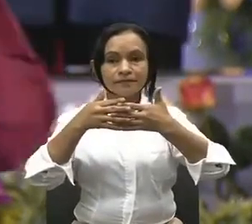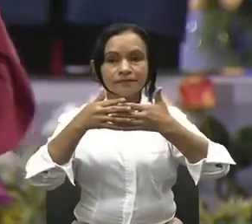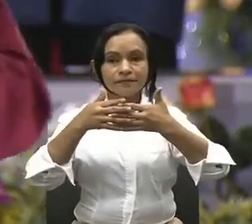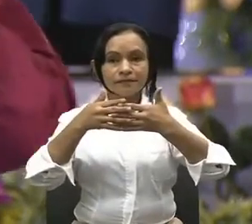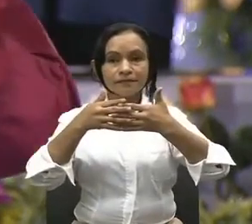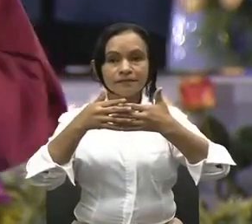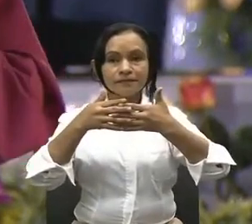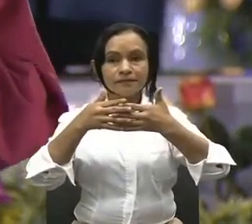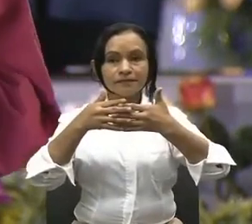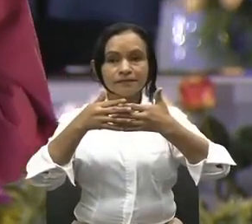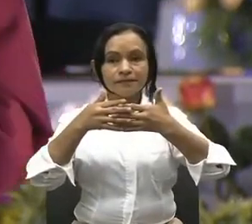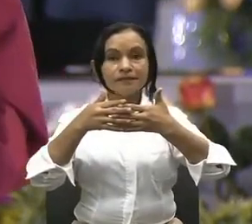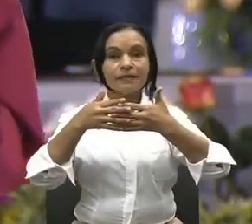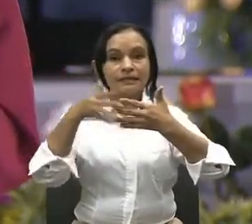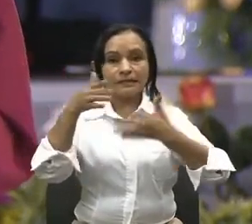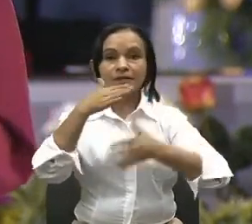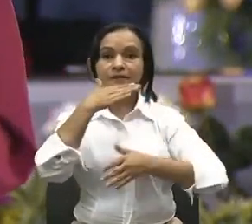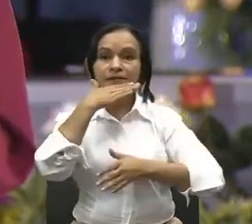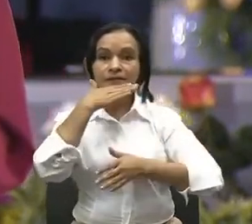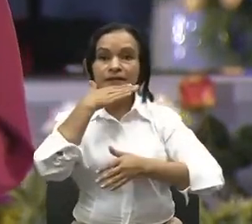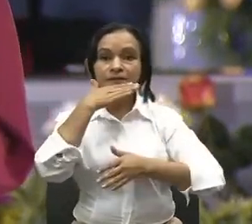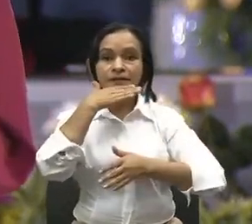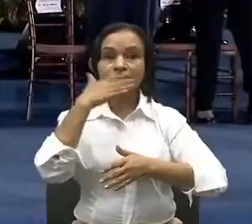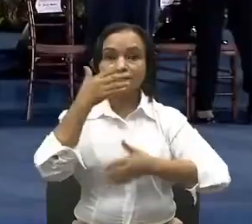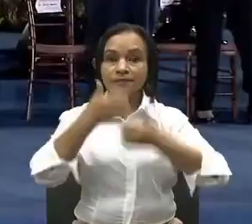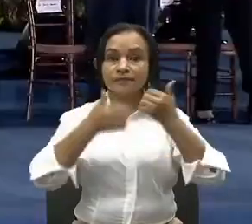está la crisis,